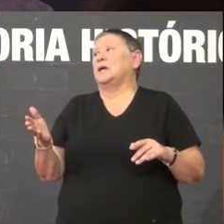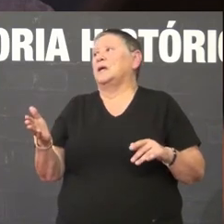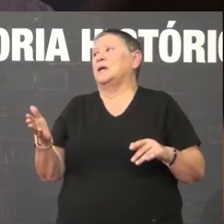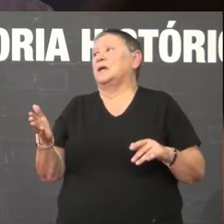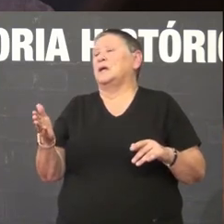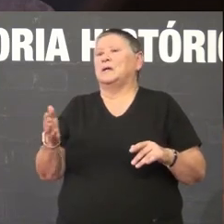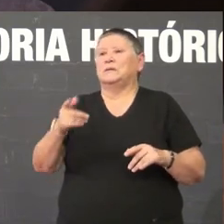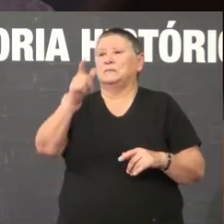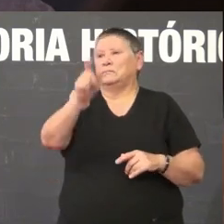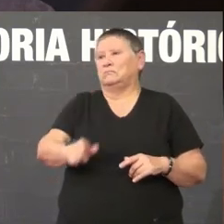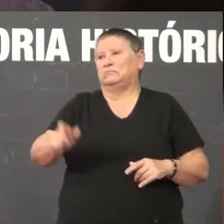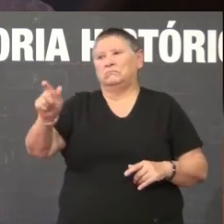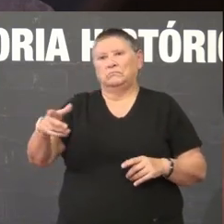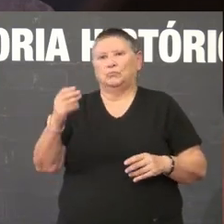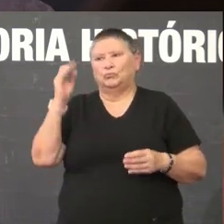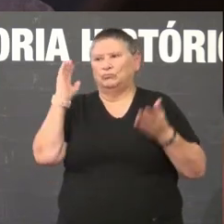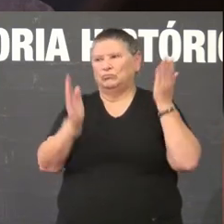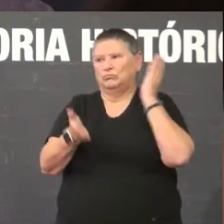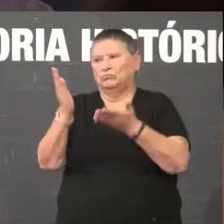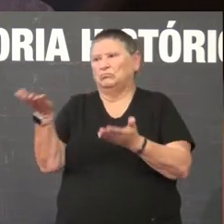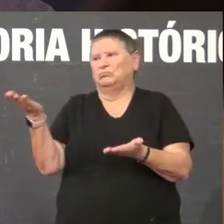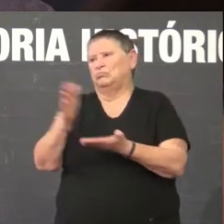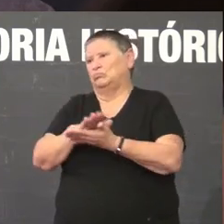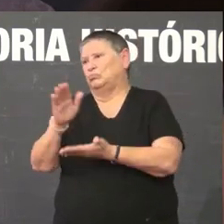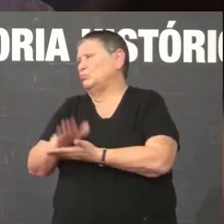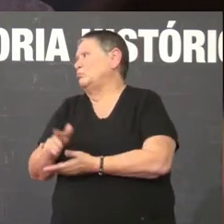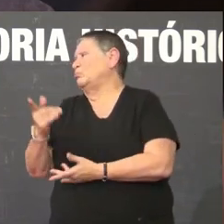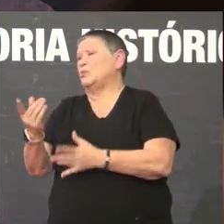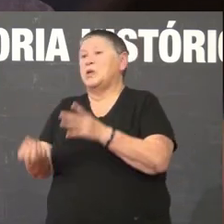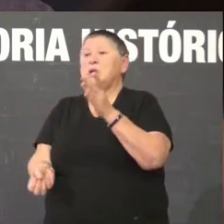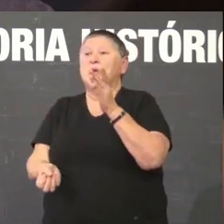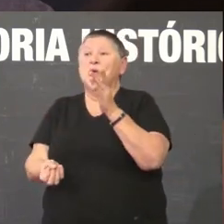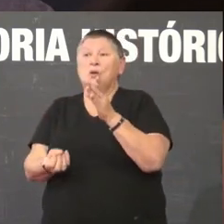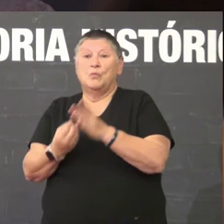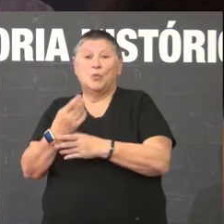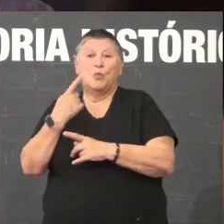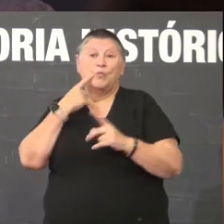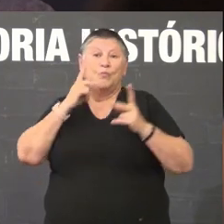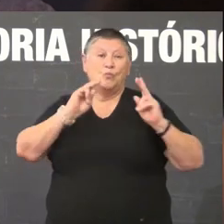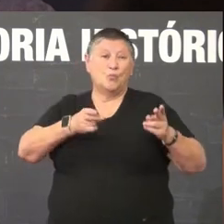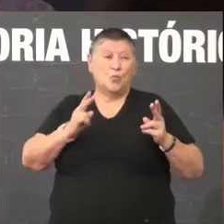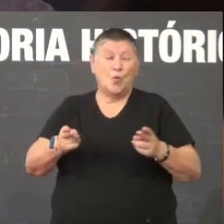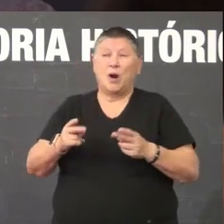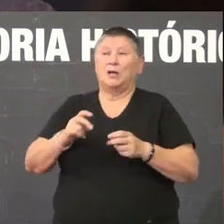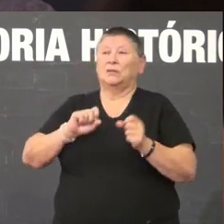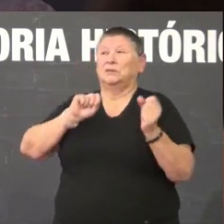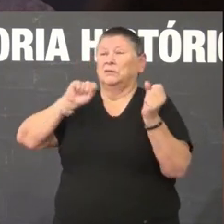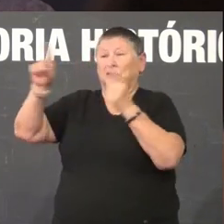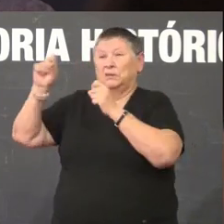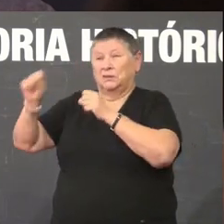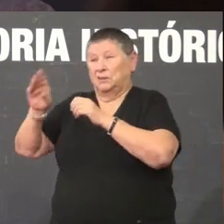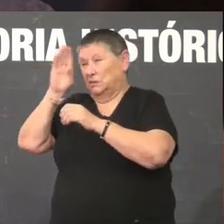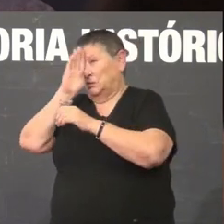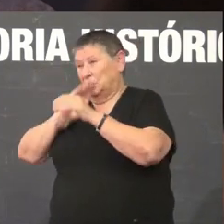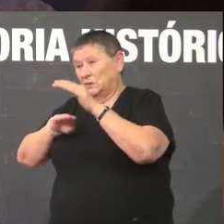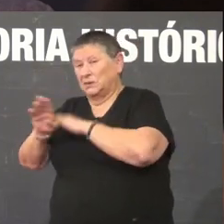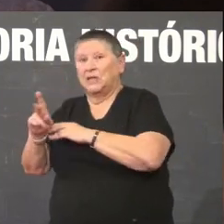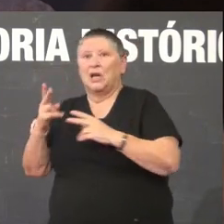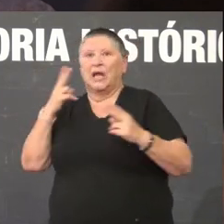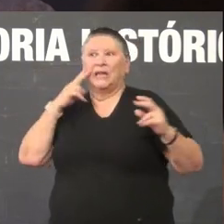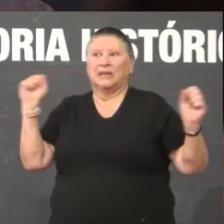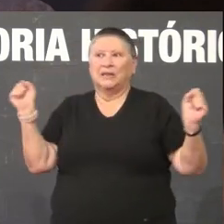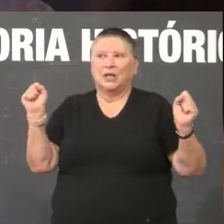todo Cristo e que provocou, aparte de mortes, exilios e terror na poboación. E